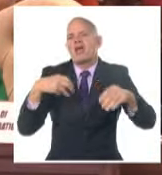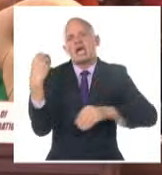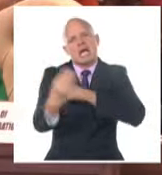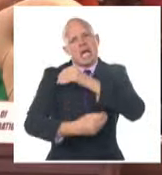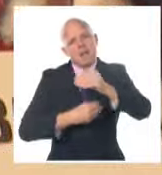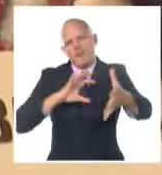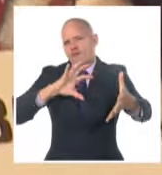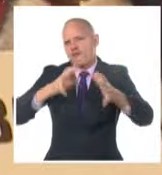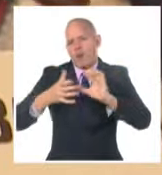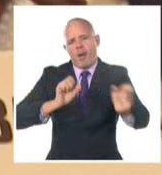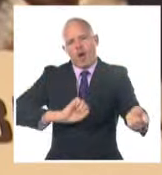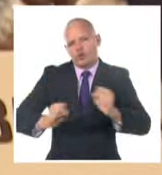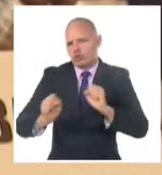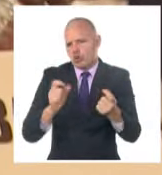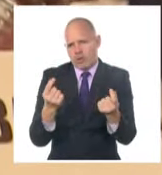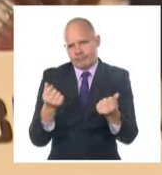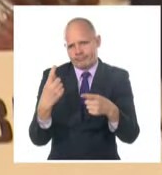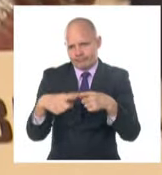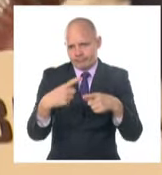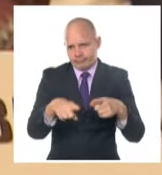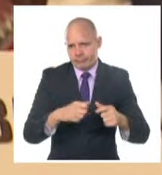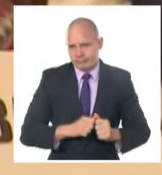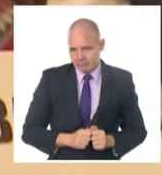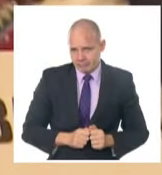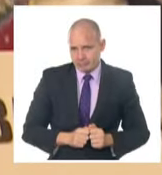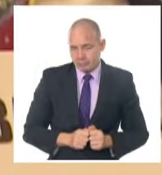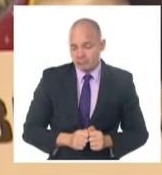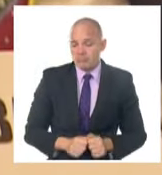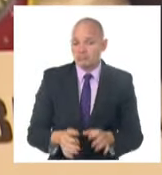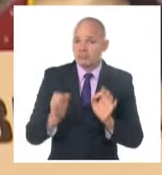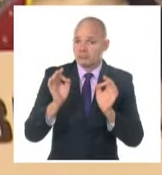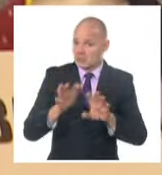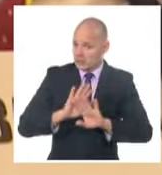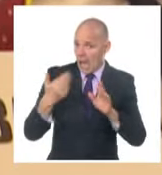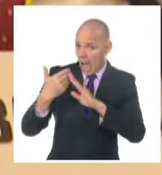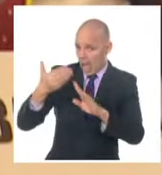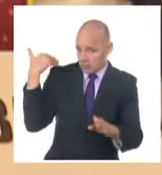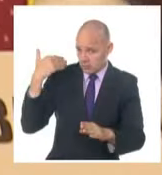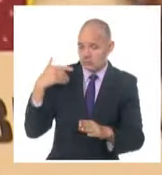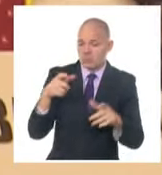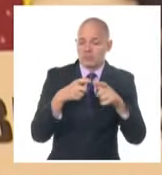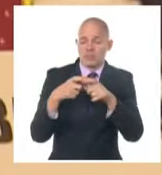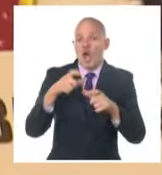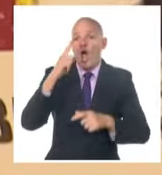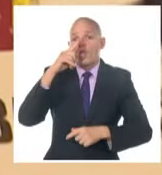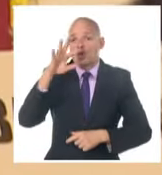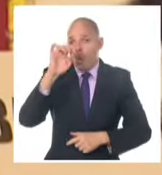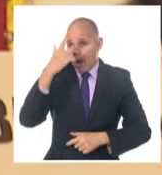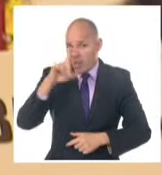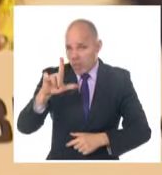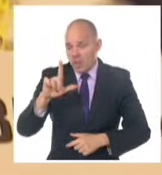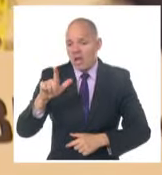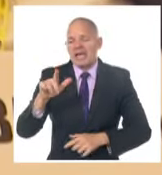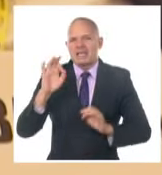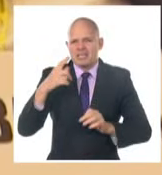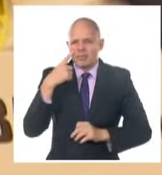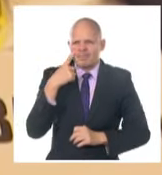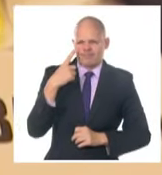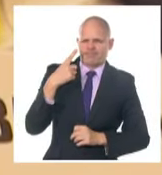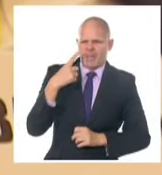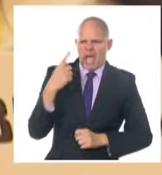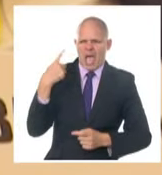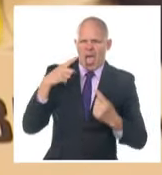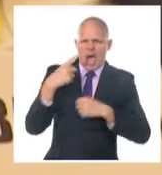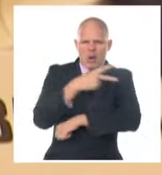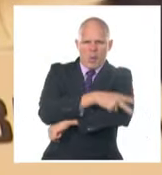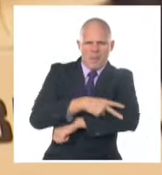Ha alzado su voz en innumerables ocasiones contra las agresiones, la guerra